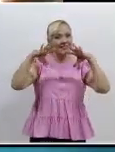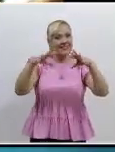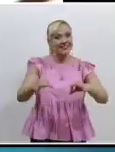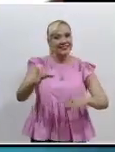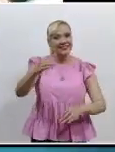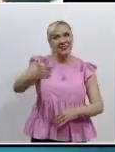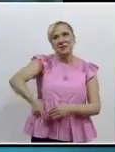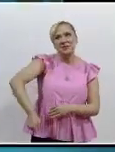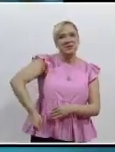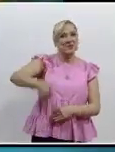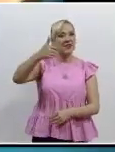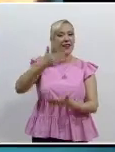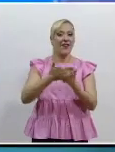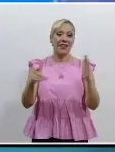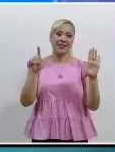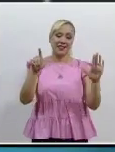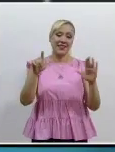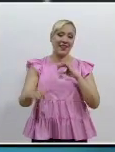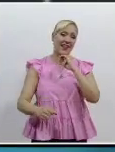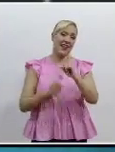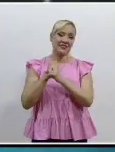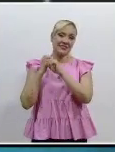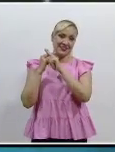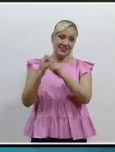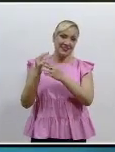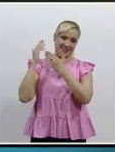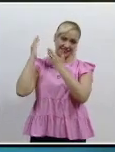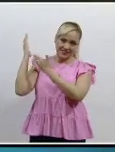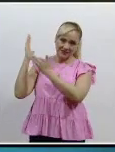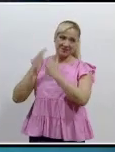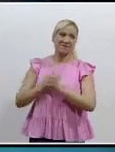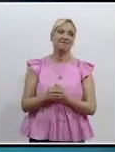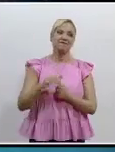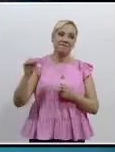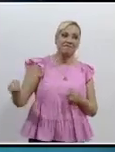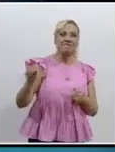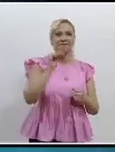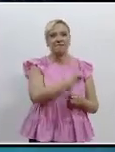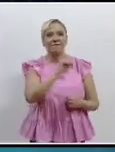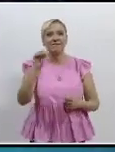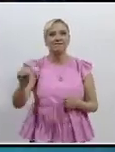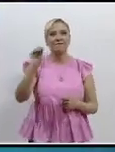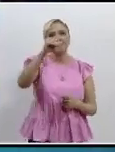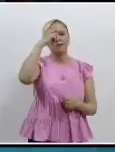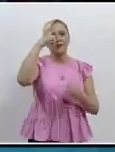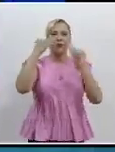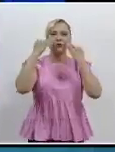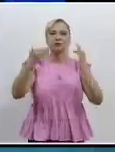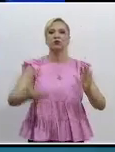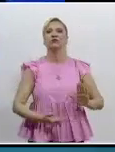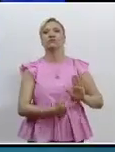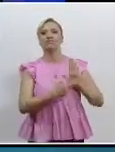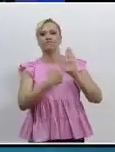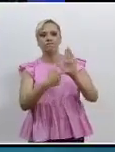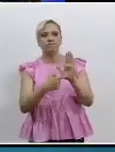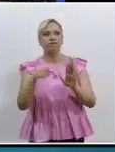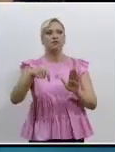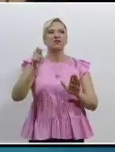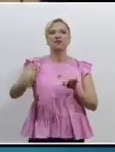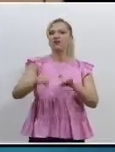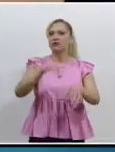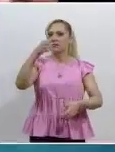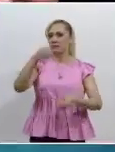mundo que está celebrando 17 años de vida. 17 años de posicionarse como una ventana de transparencia del Poder Judicial de